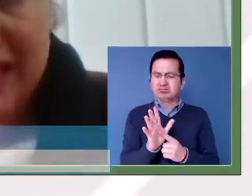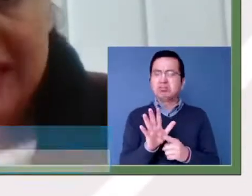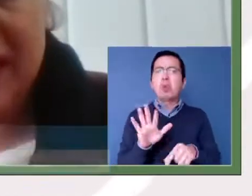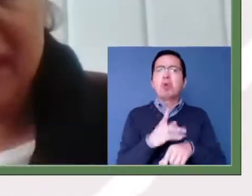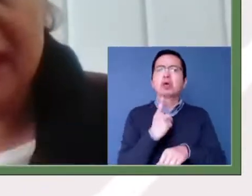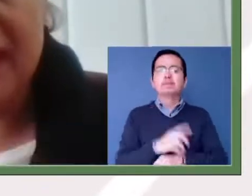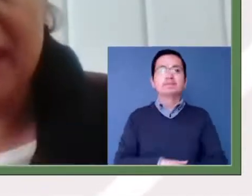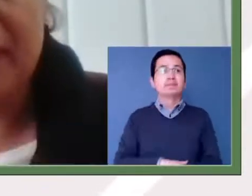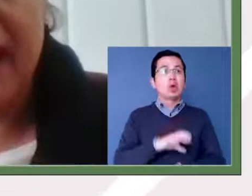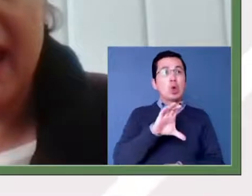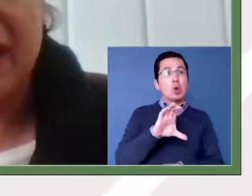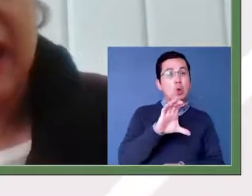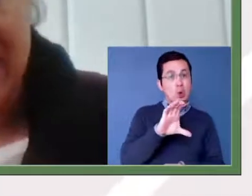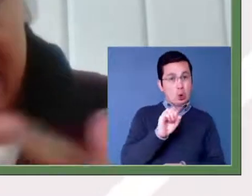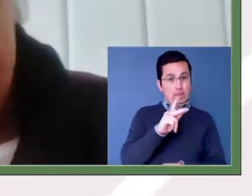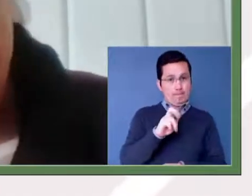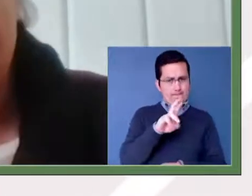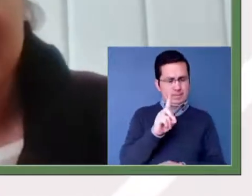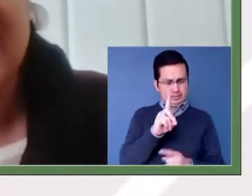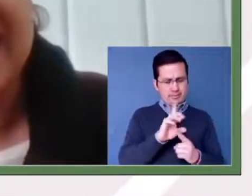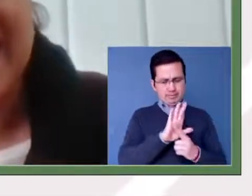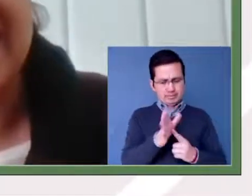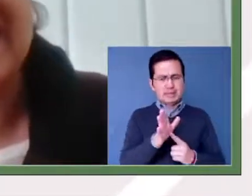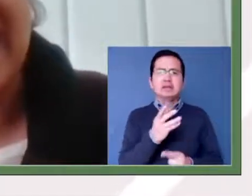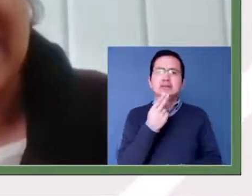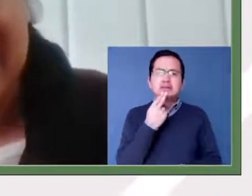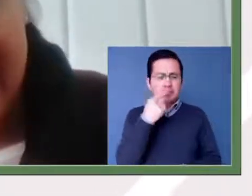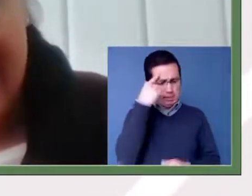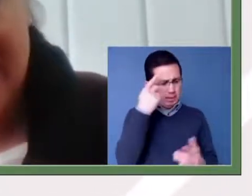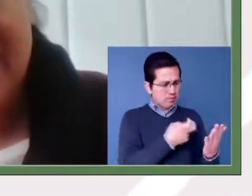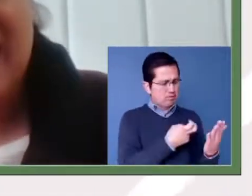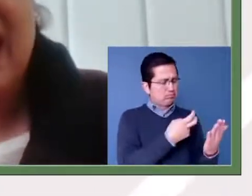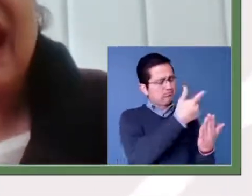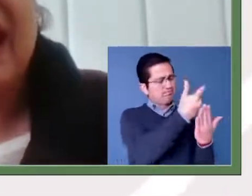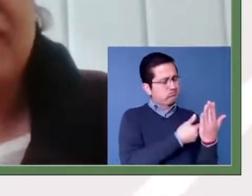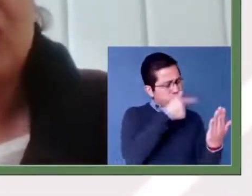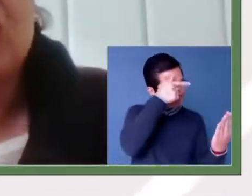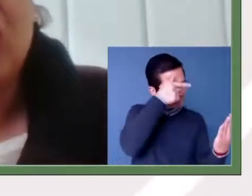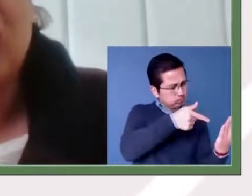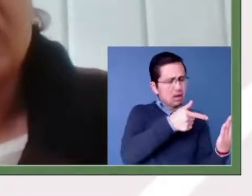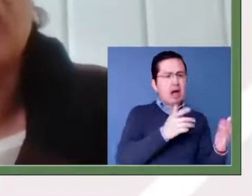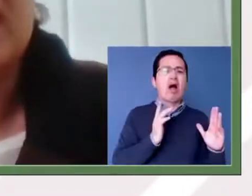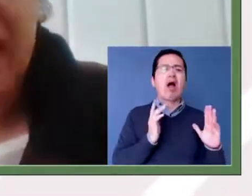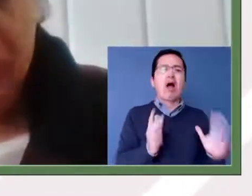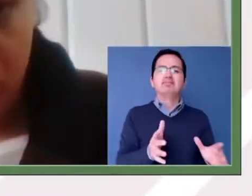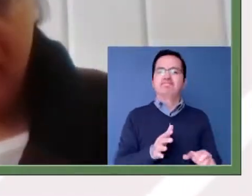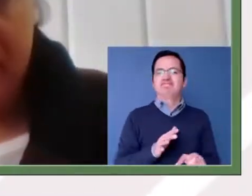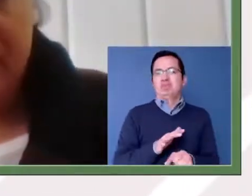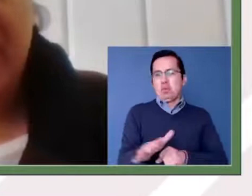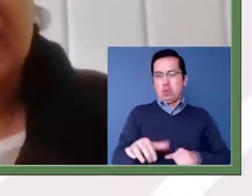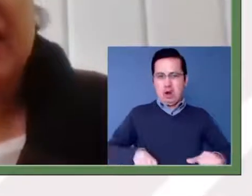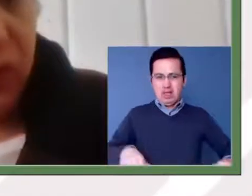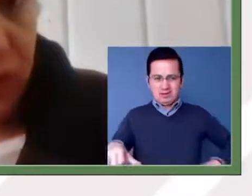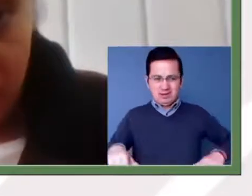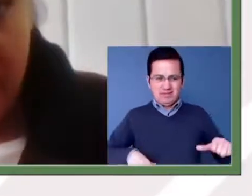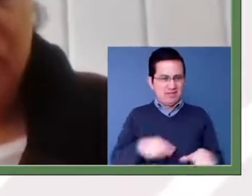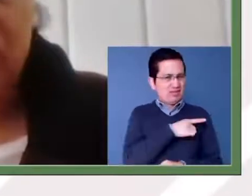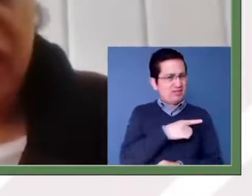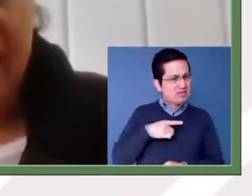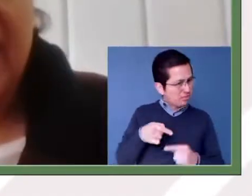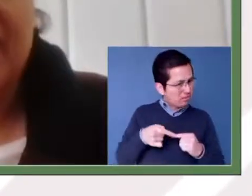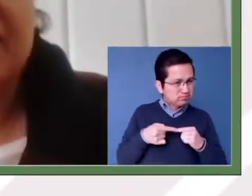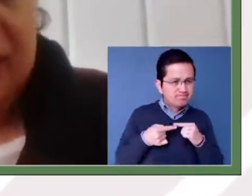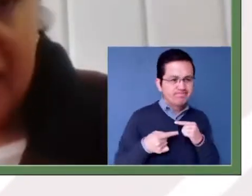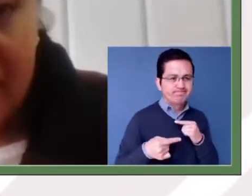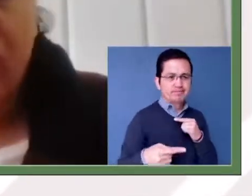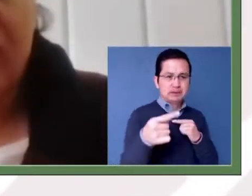insumos precisamente para las acciones que tiene que realizar en función de política pública. Recordemos